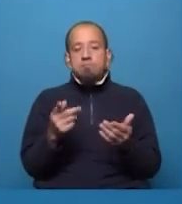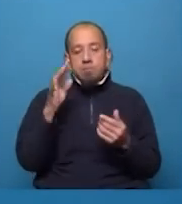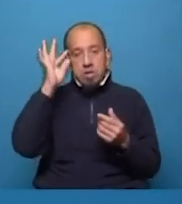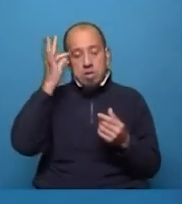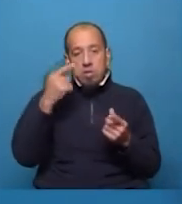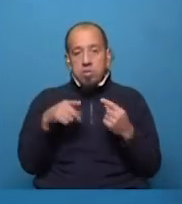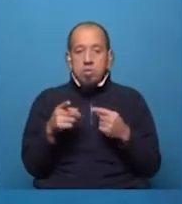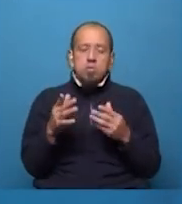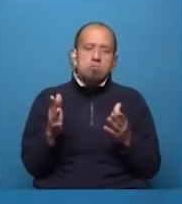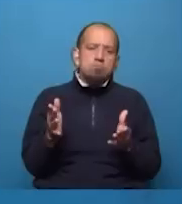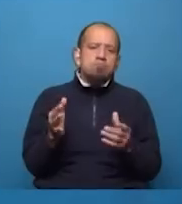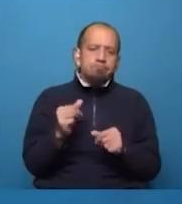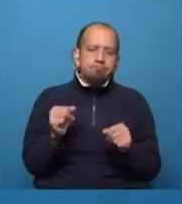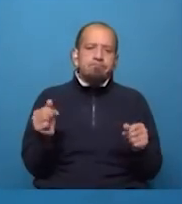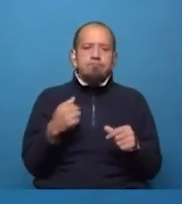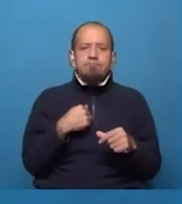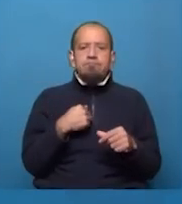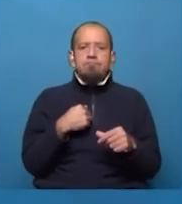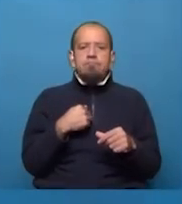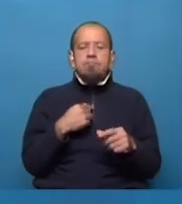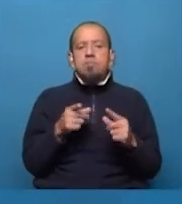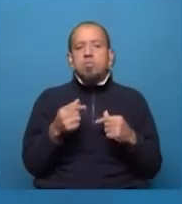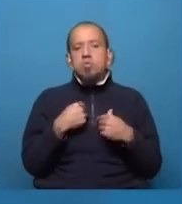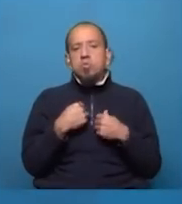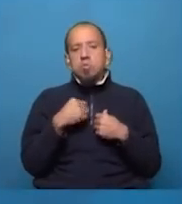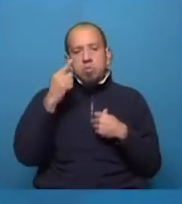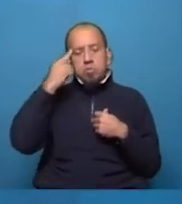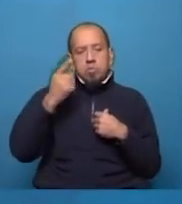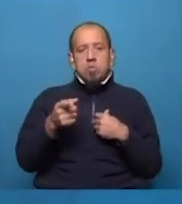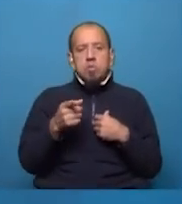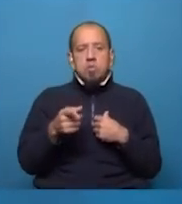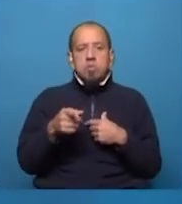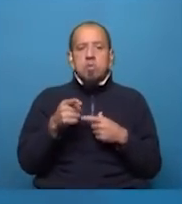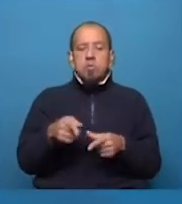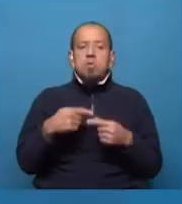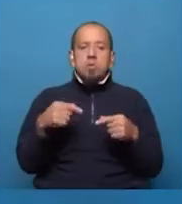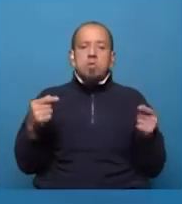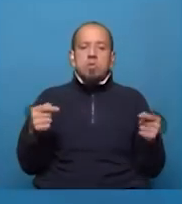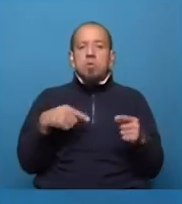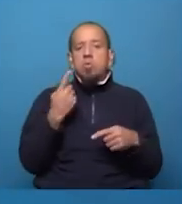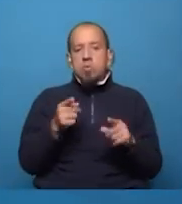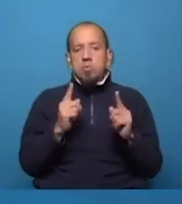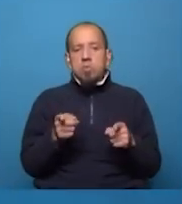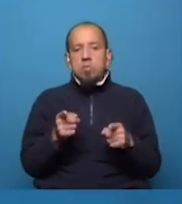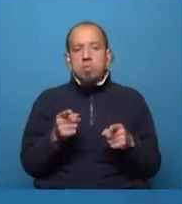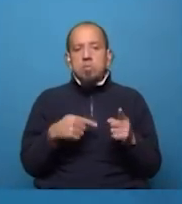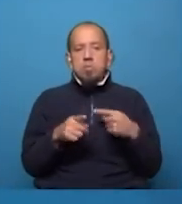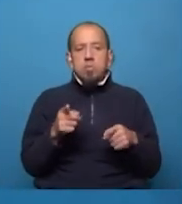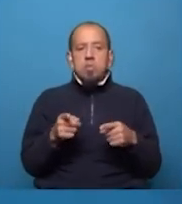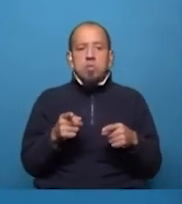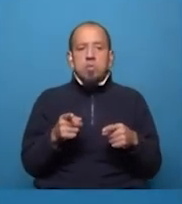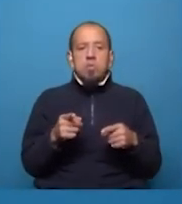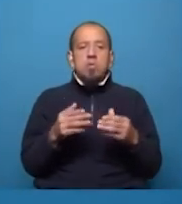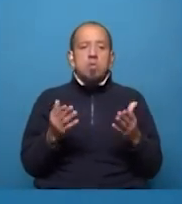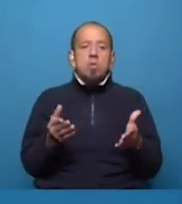capaz que yo soy medio maniático yo cuando pienso la o pienso en esas cosas lo otro también pero las lecturas grandes